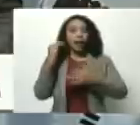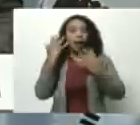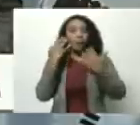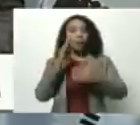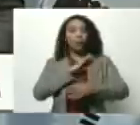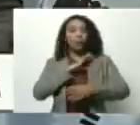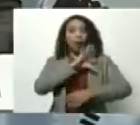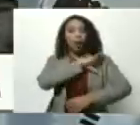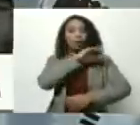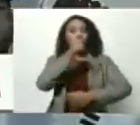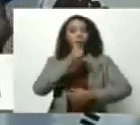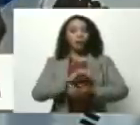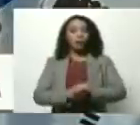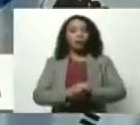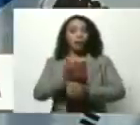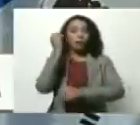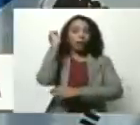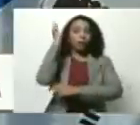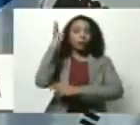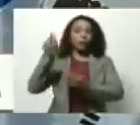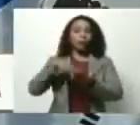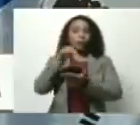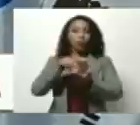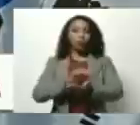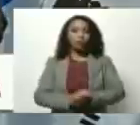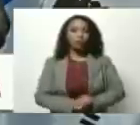la directiva de la Asamblea Nacional.